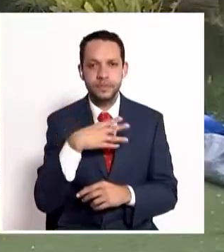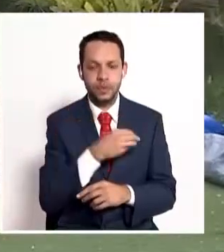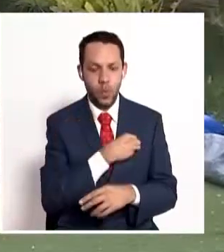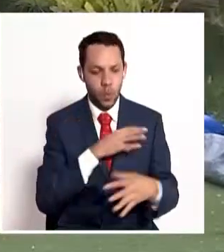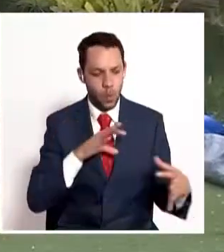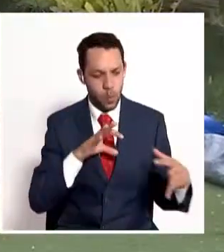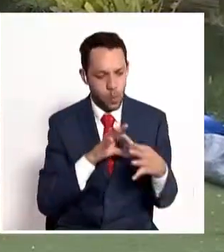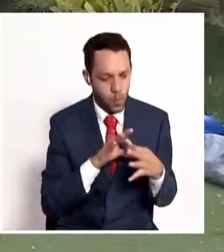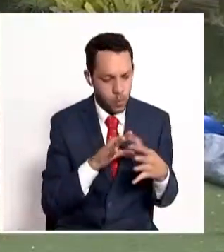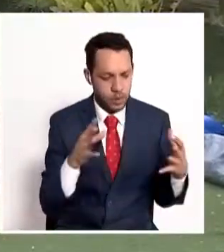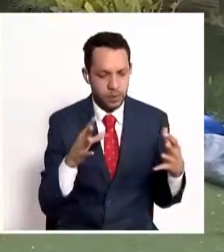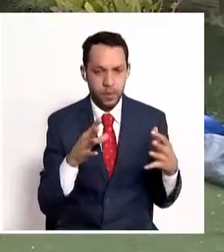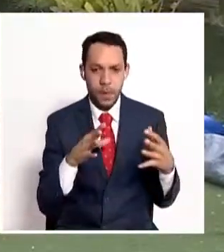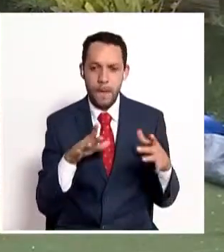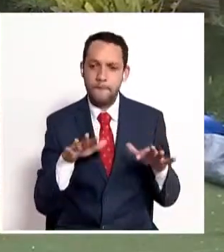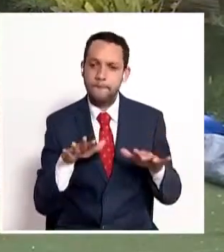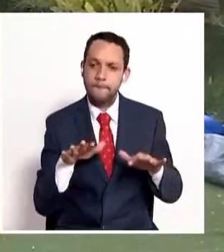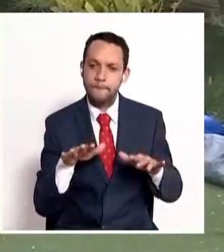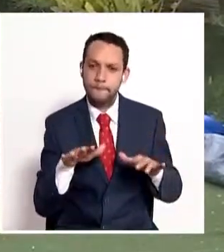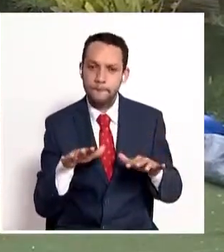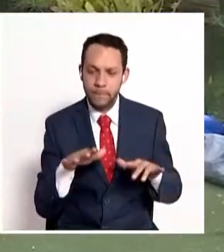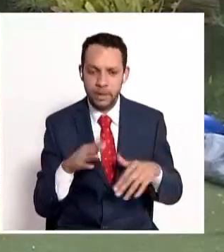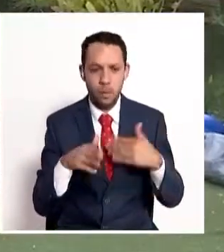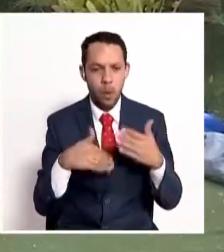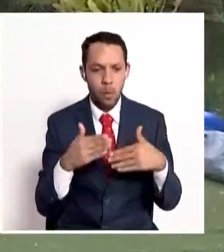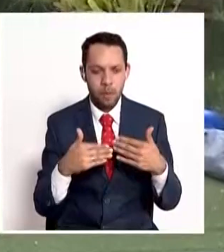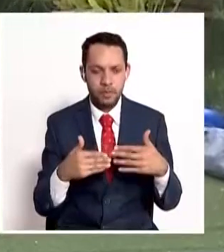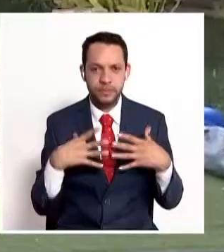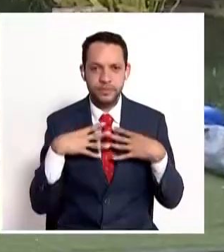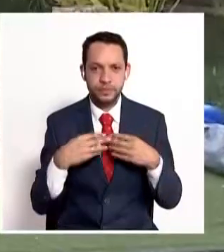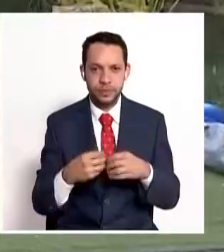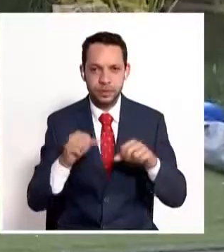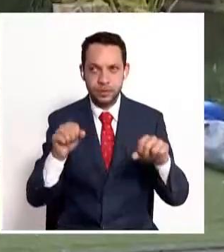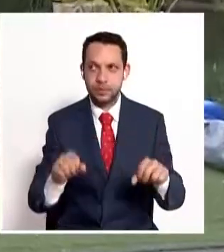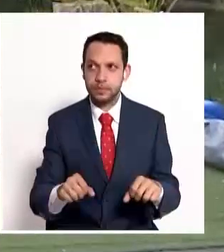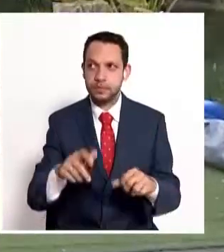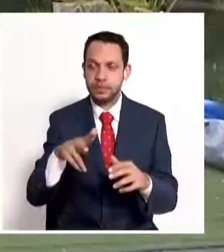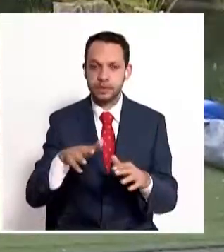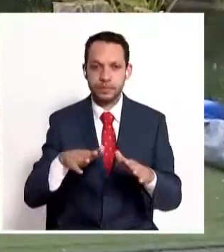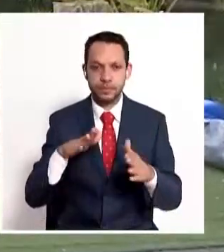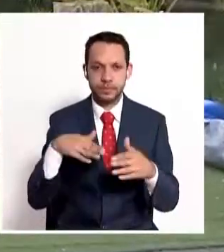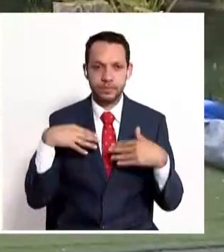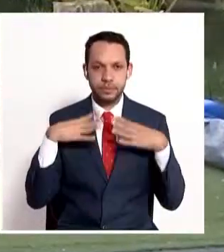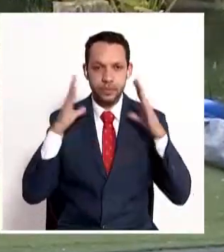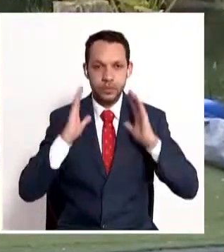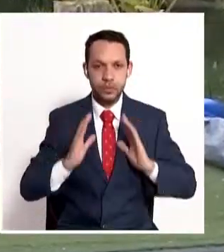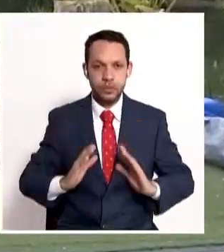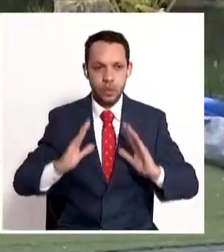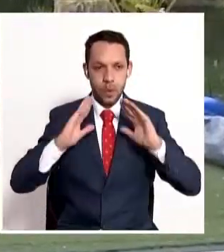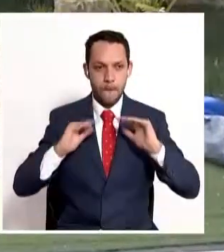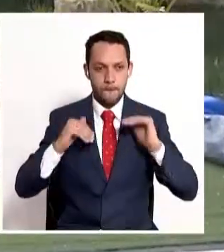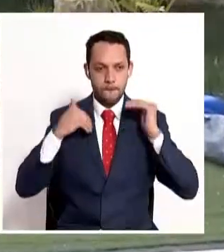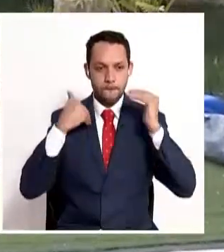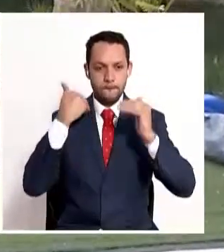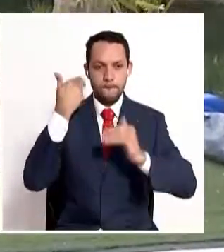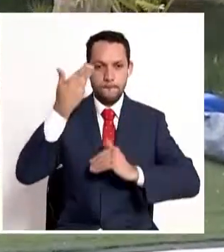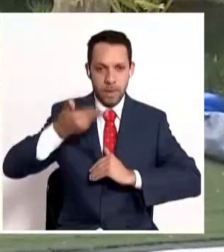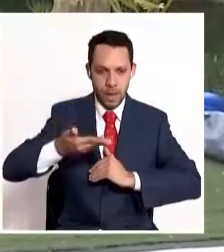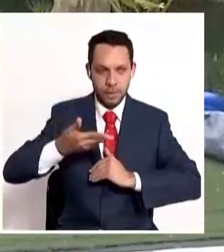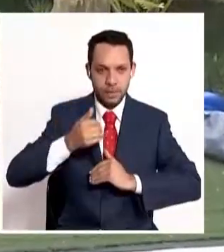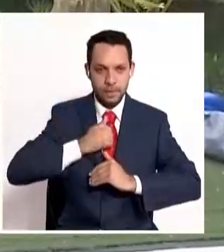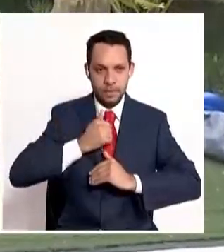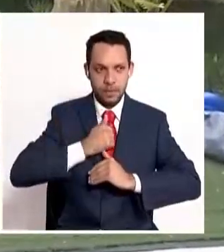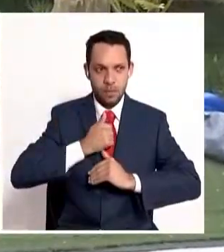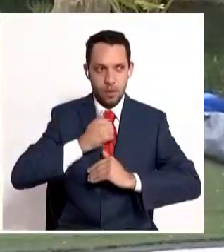pies y muy despacio ir bajando hasta donde lleguemos si no debemos esforzarnos sino simplemente hasta